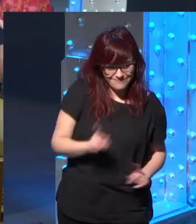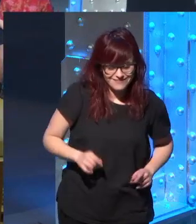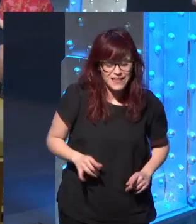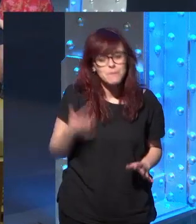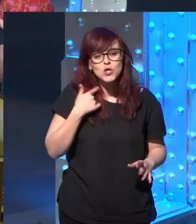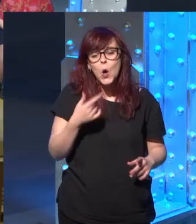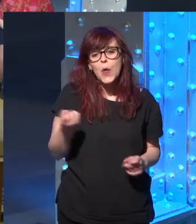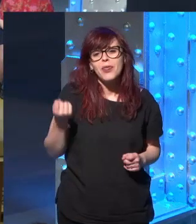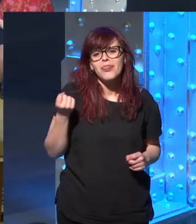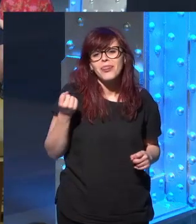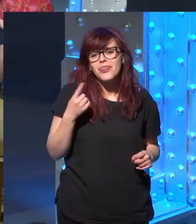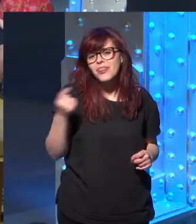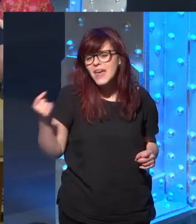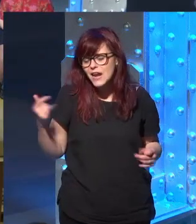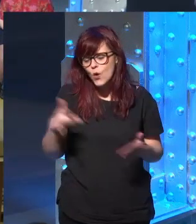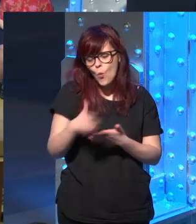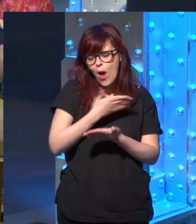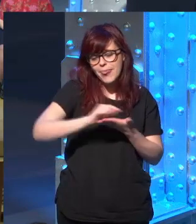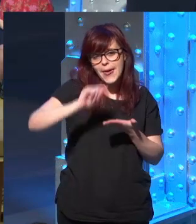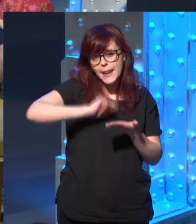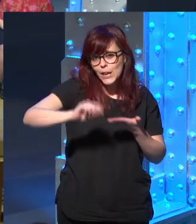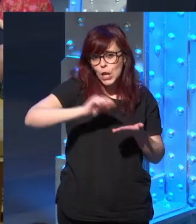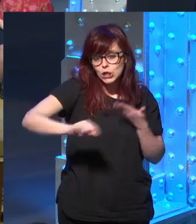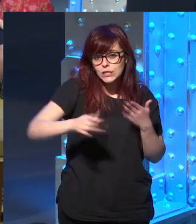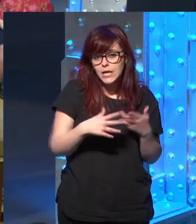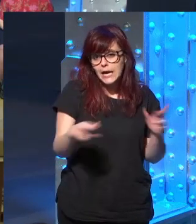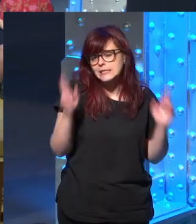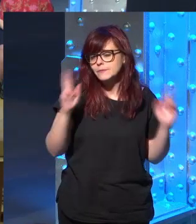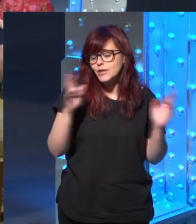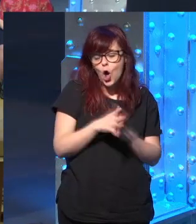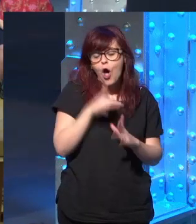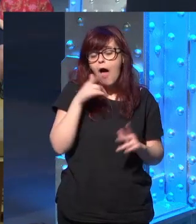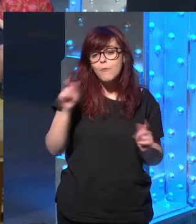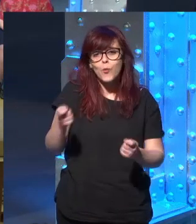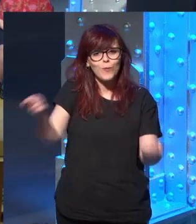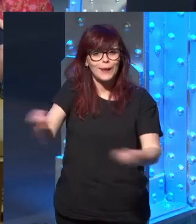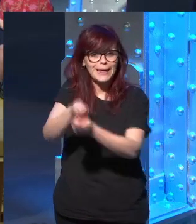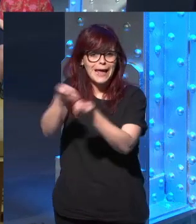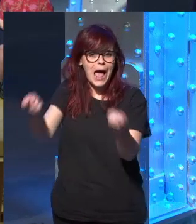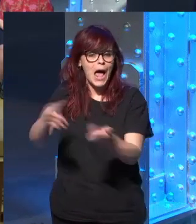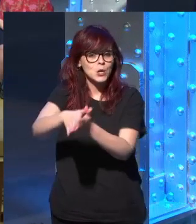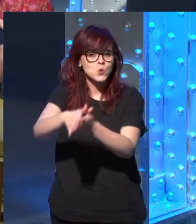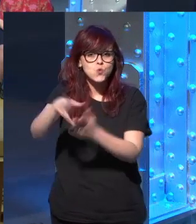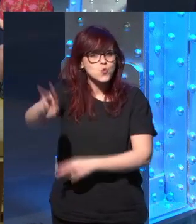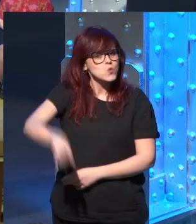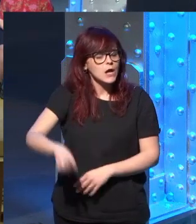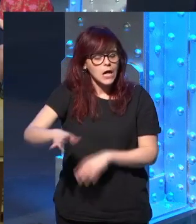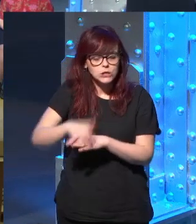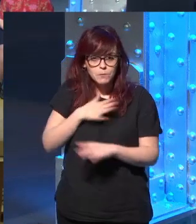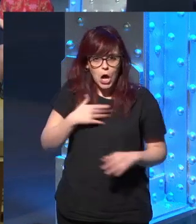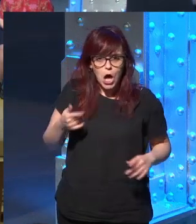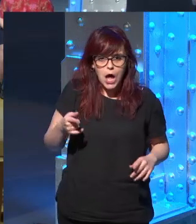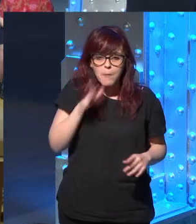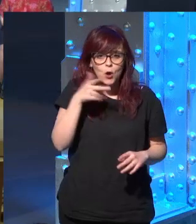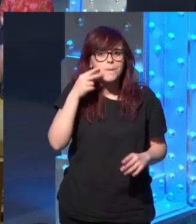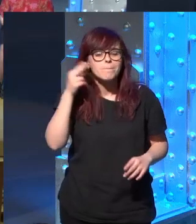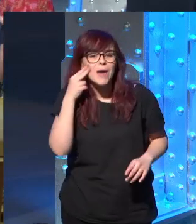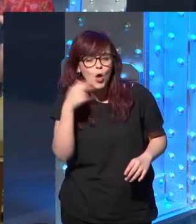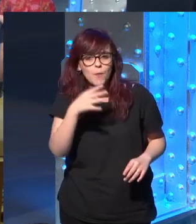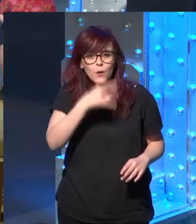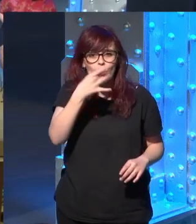Yo tengo cientos de cuadernos que espero que nunca salgan a la luz y además porque no quiero que, o sea, no porque me dé miedo